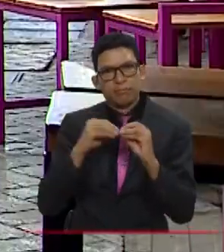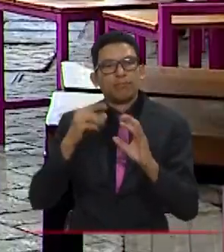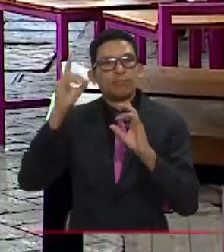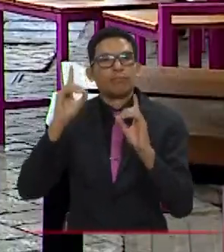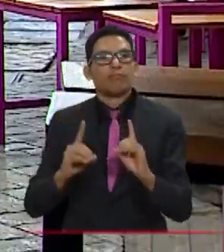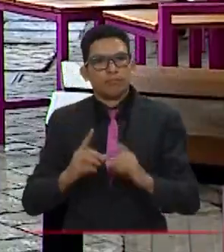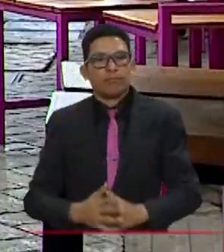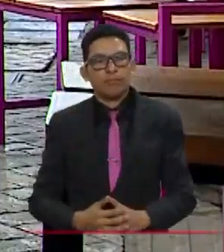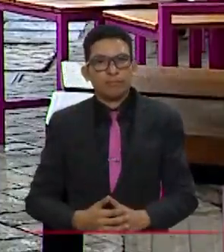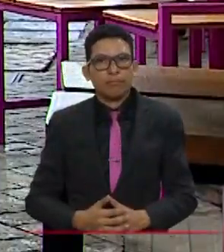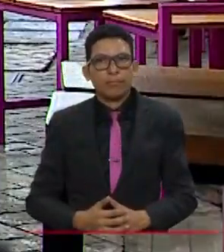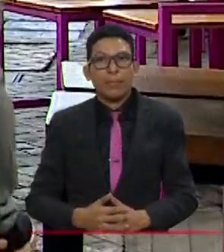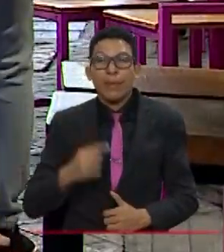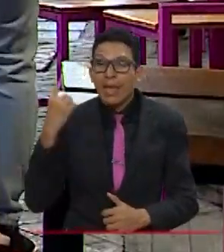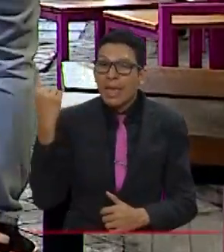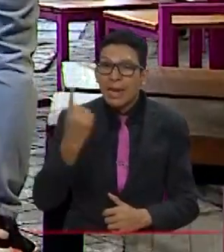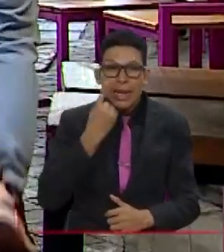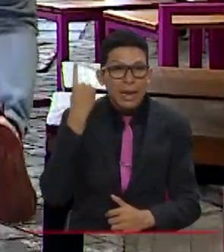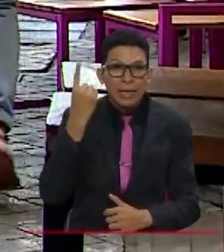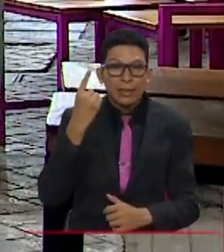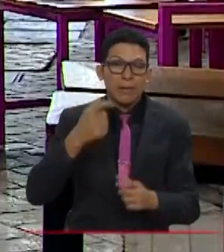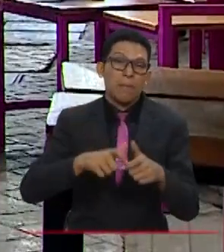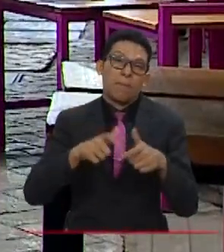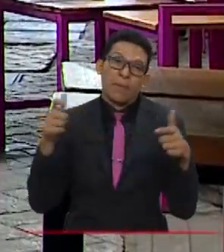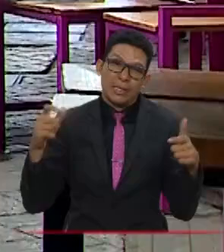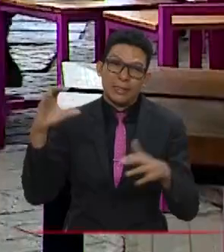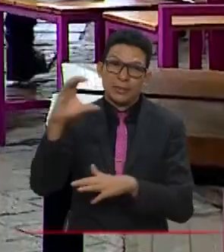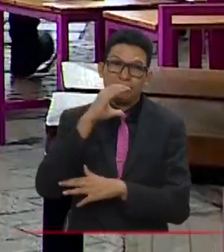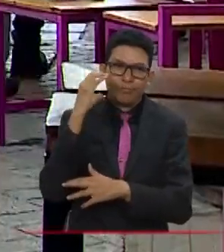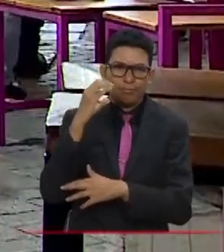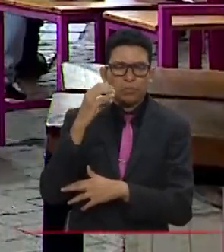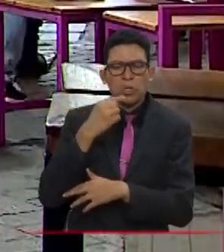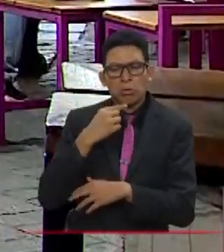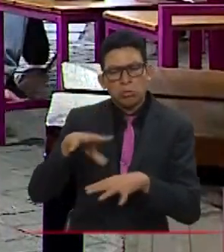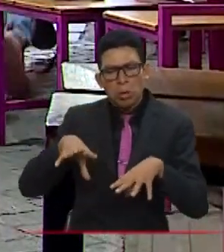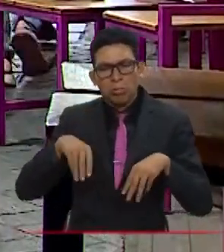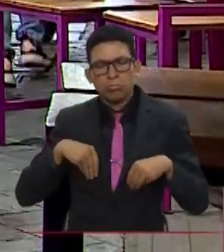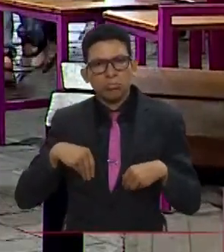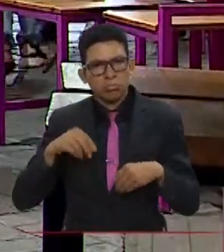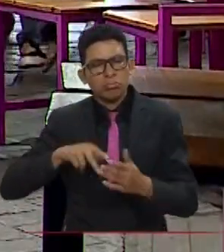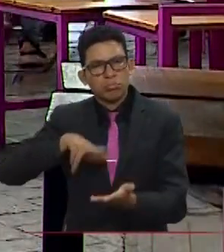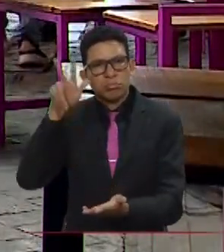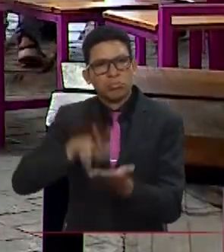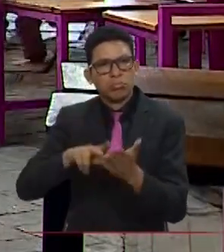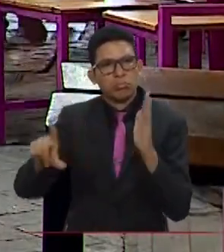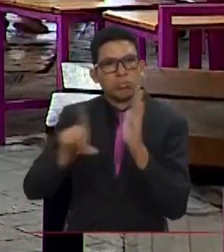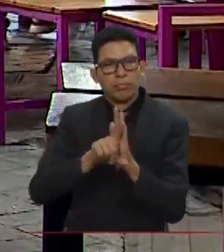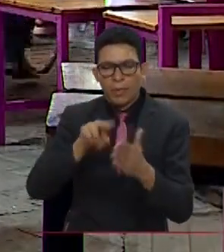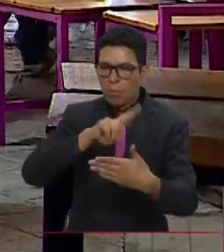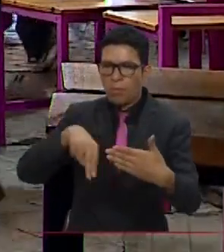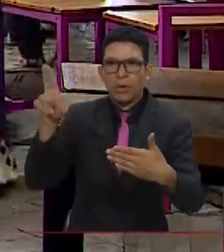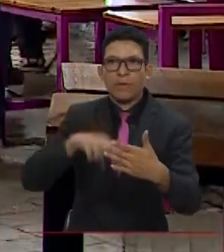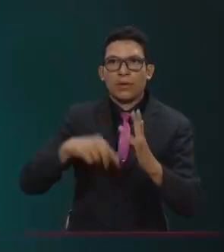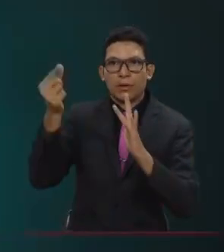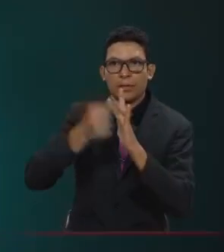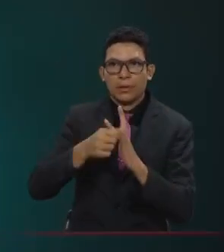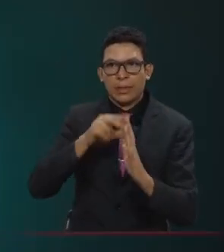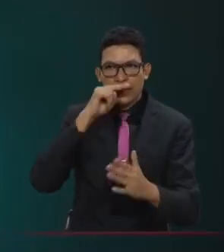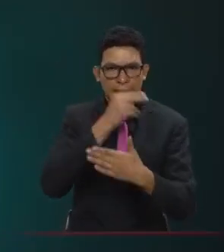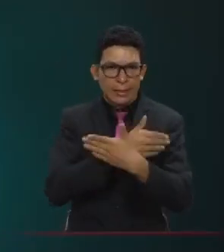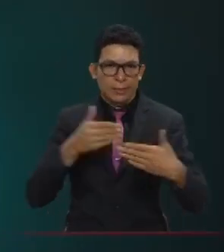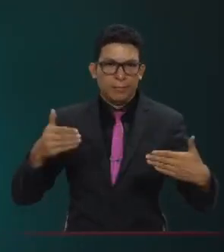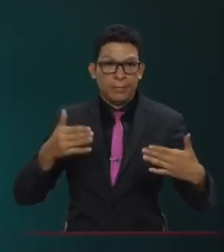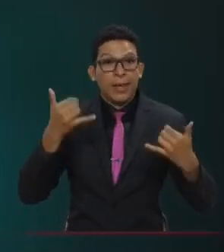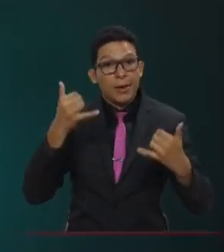decisión en términos generales la mayoría de los colombianos recibió con beneplácito la aprobación de esta ley que prohíbe el matrimonio infantil Y que